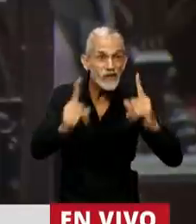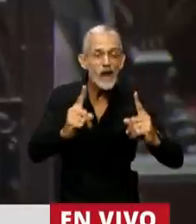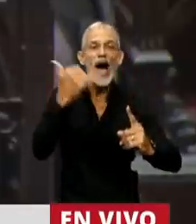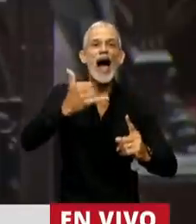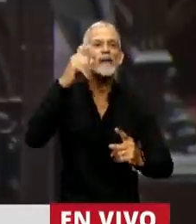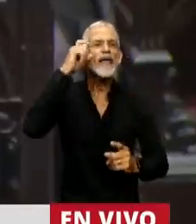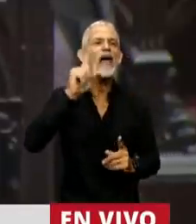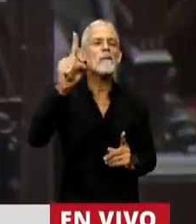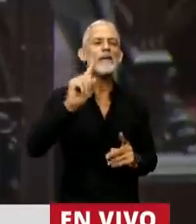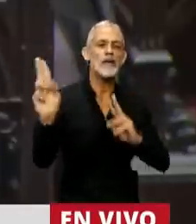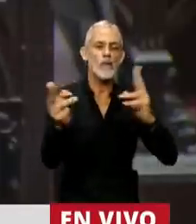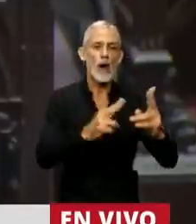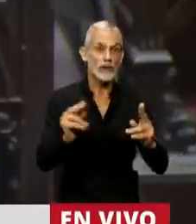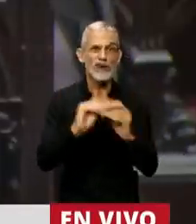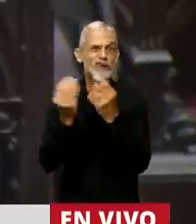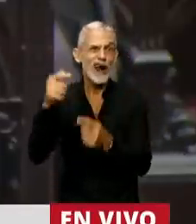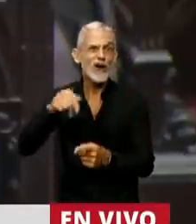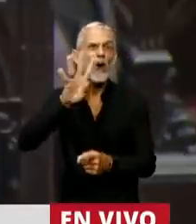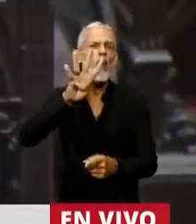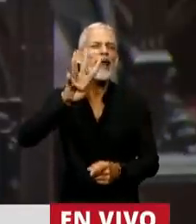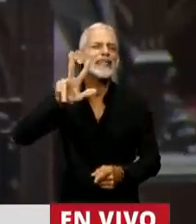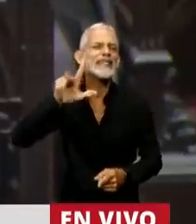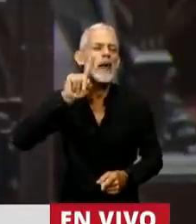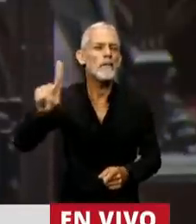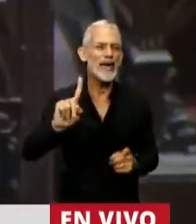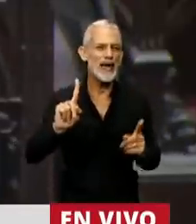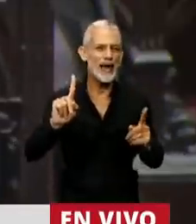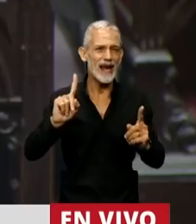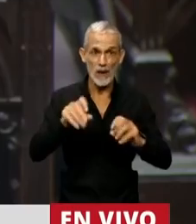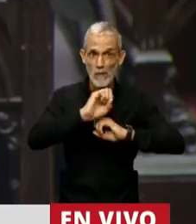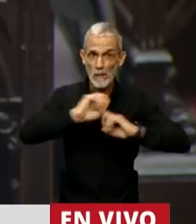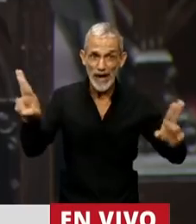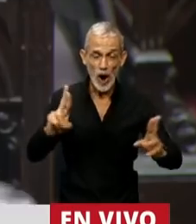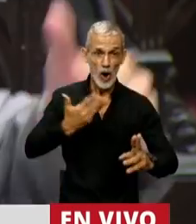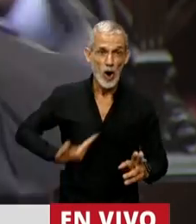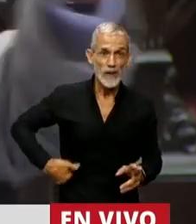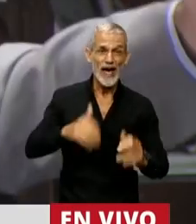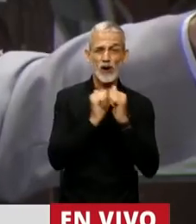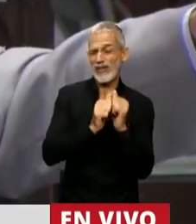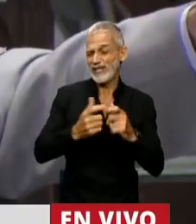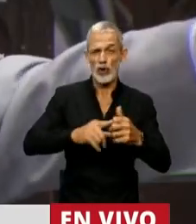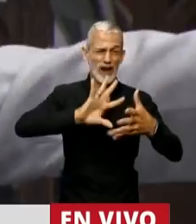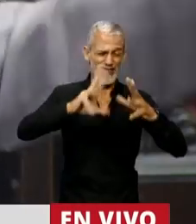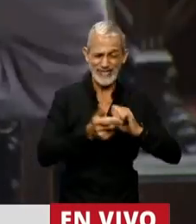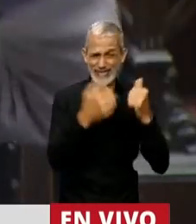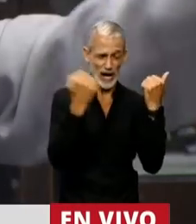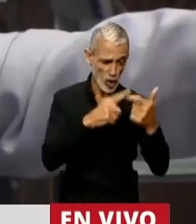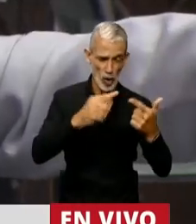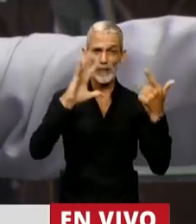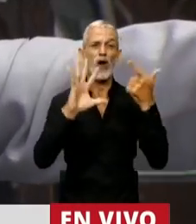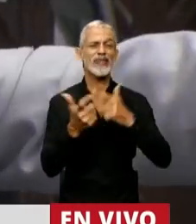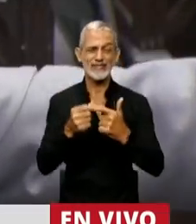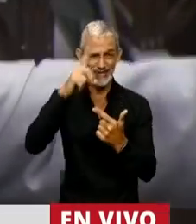tendríamos 10.000 muertos. Vamos por los 43.000. El peor gobierno de la historia. Desastre económico,